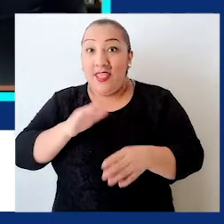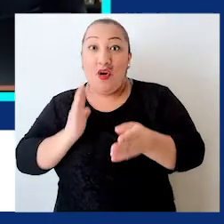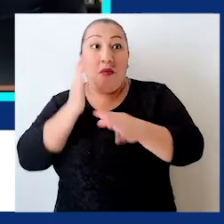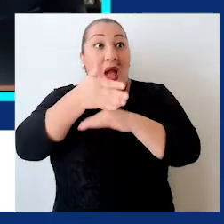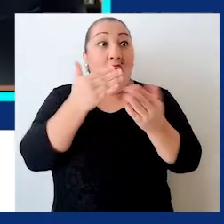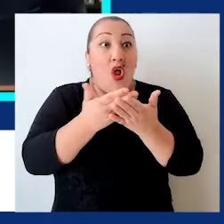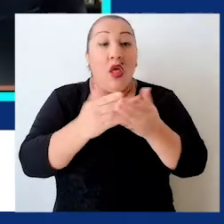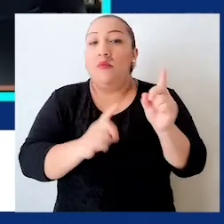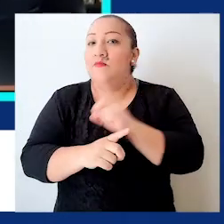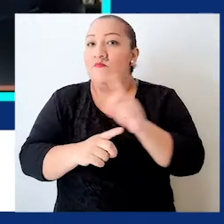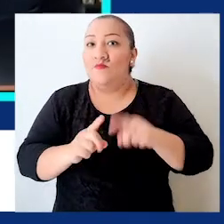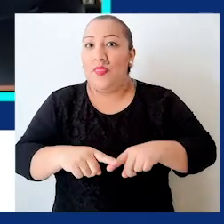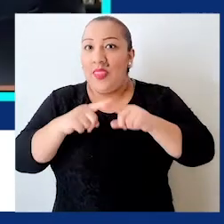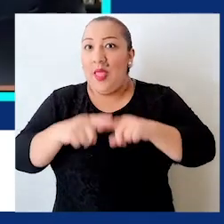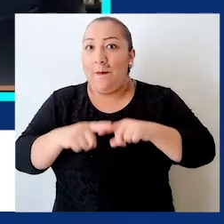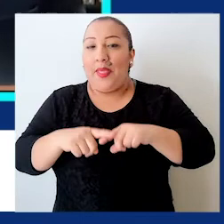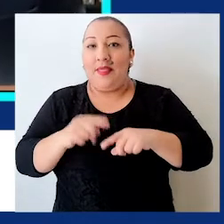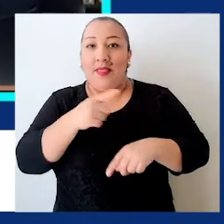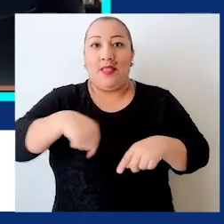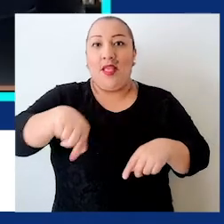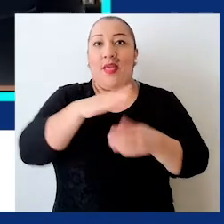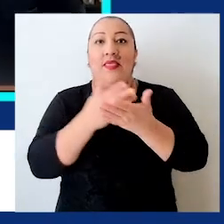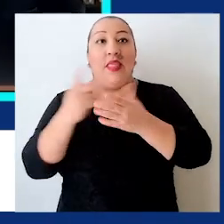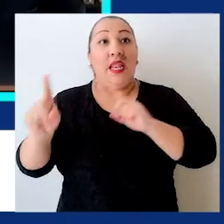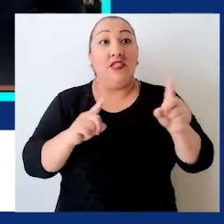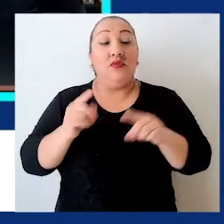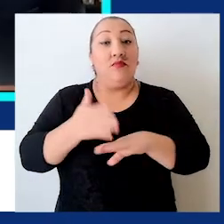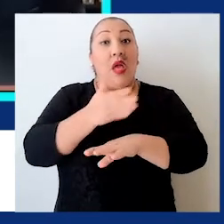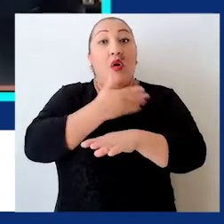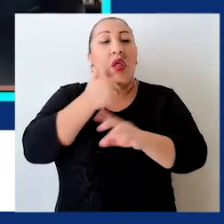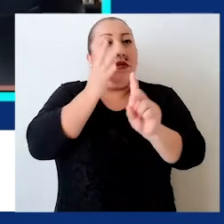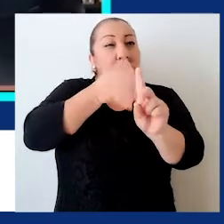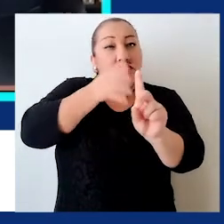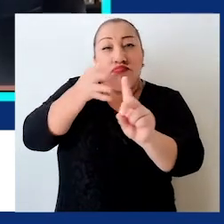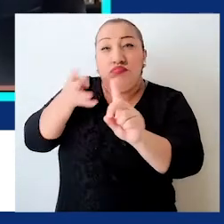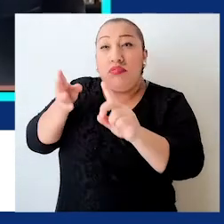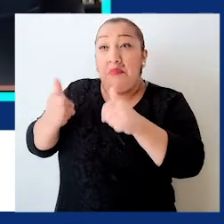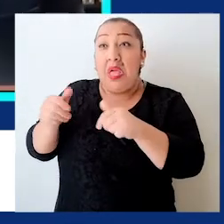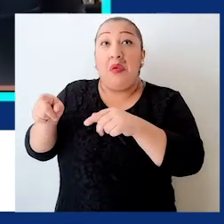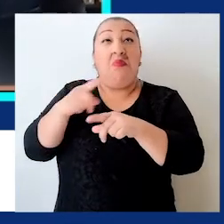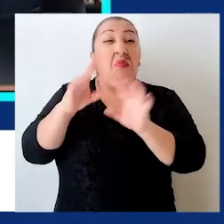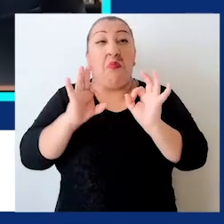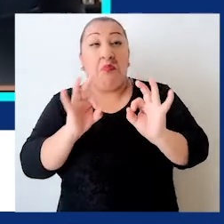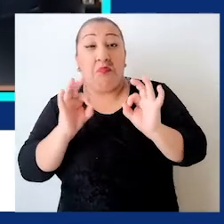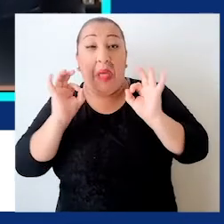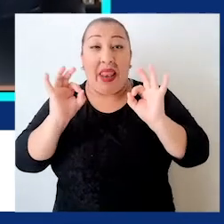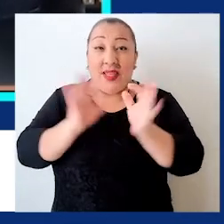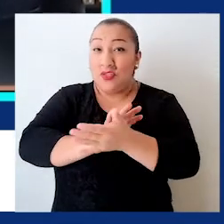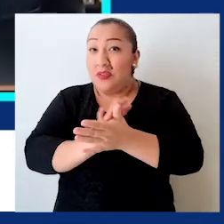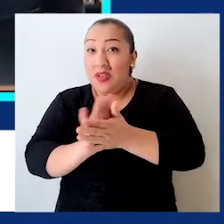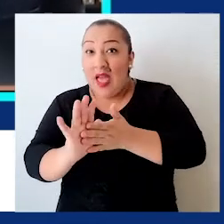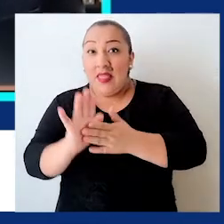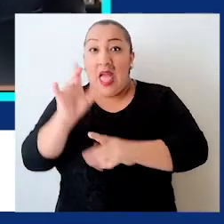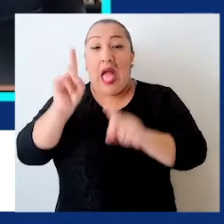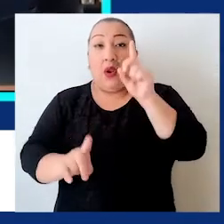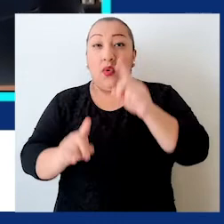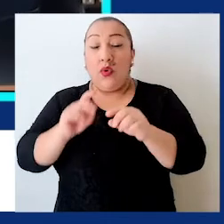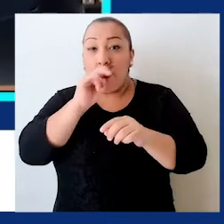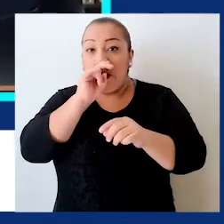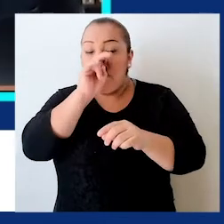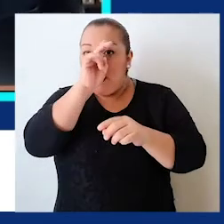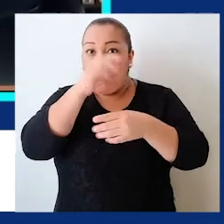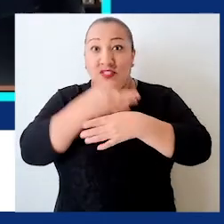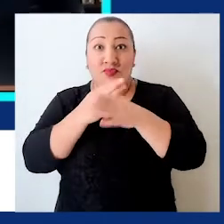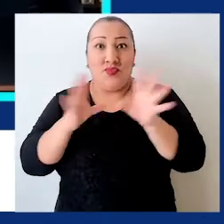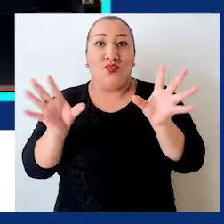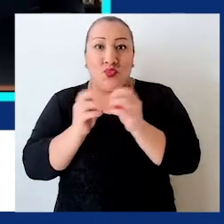facultad otorgada a la Dirección Regional de Educación para que previa evaluación y verificación de cumplimiento de condiciones de manera